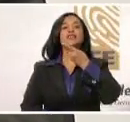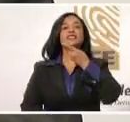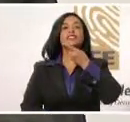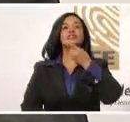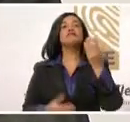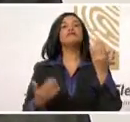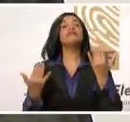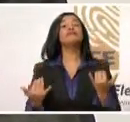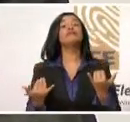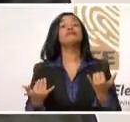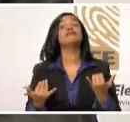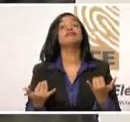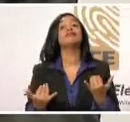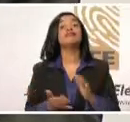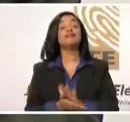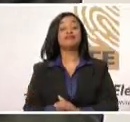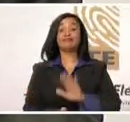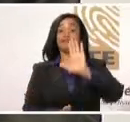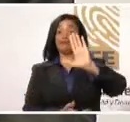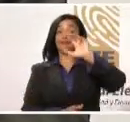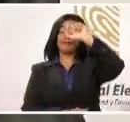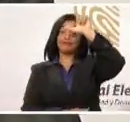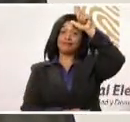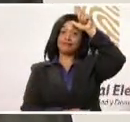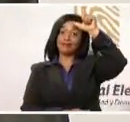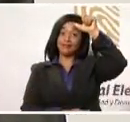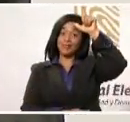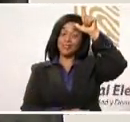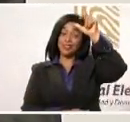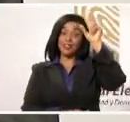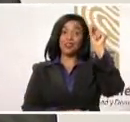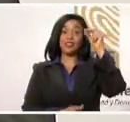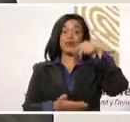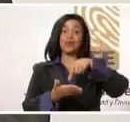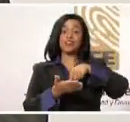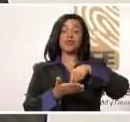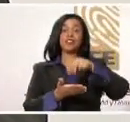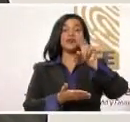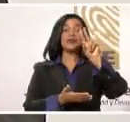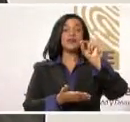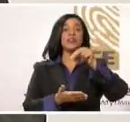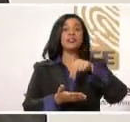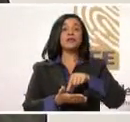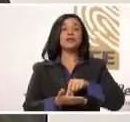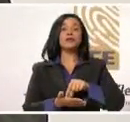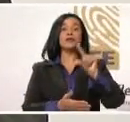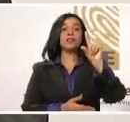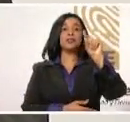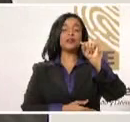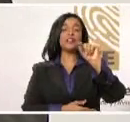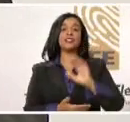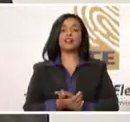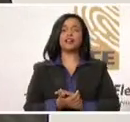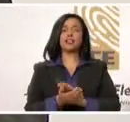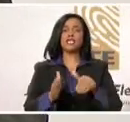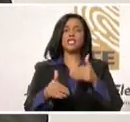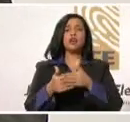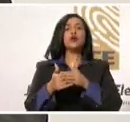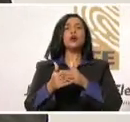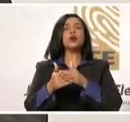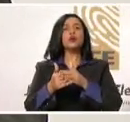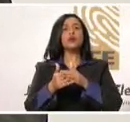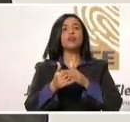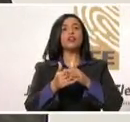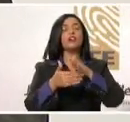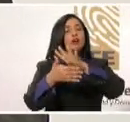el día de hoy, 5 de julio de 2020, las cuales transcurrirán en horario